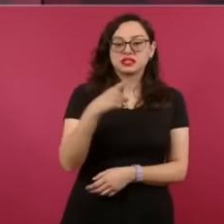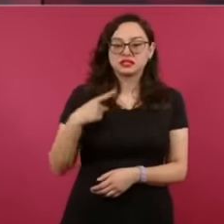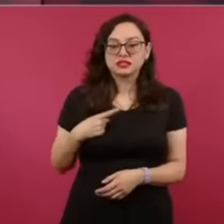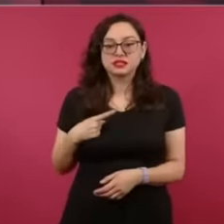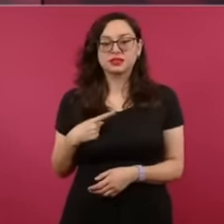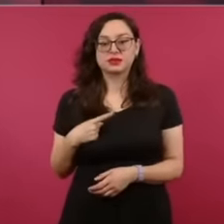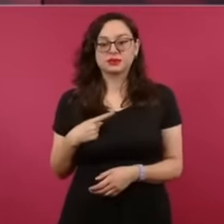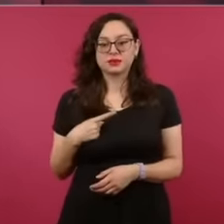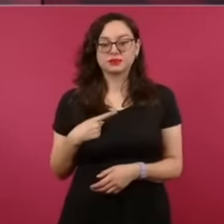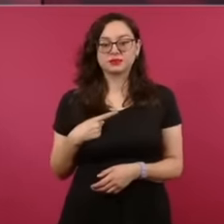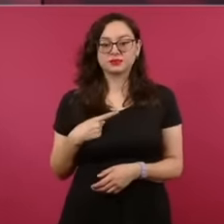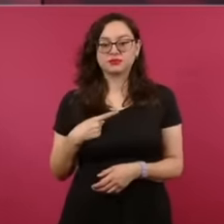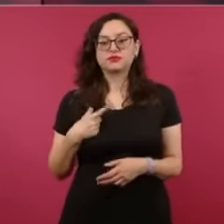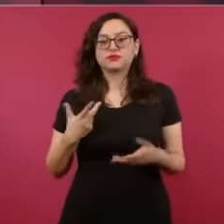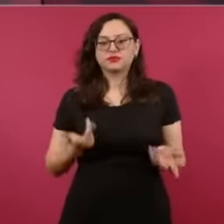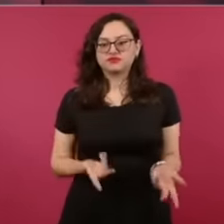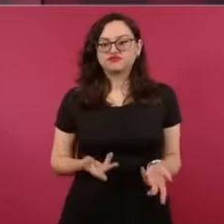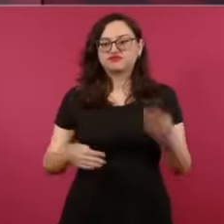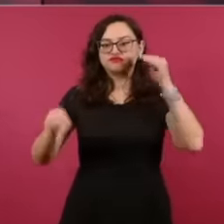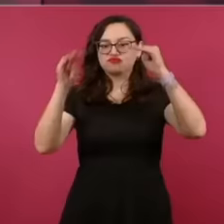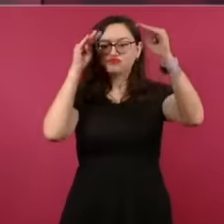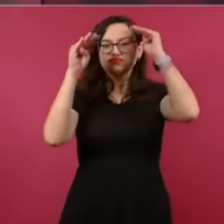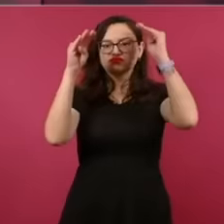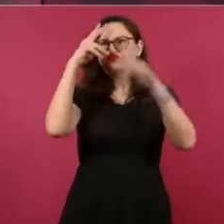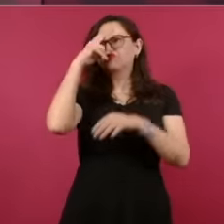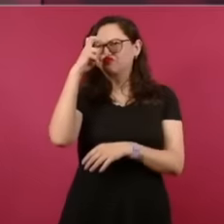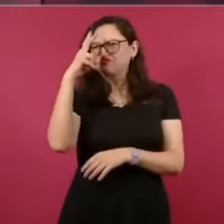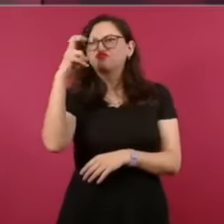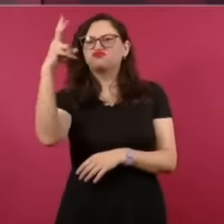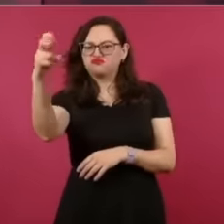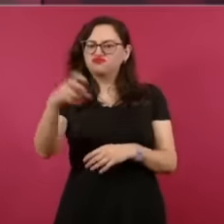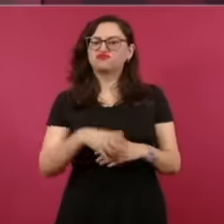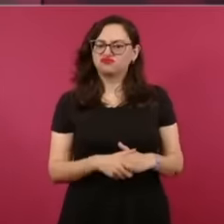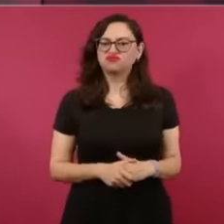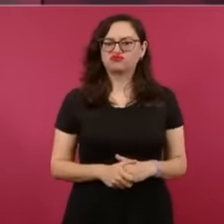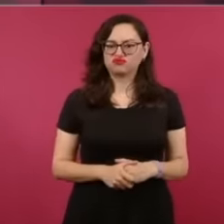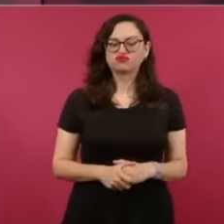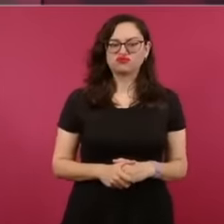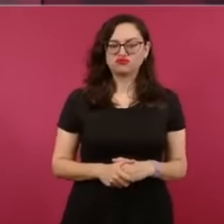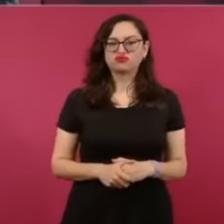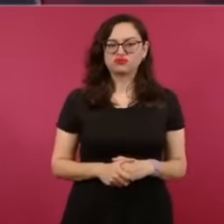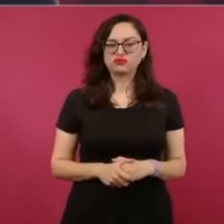buscar la utopía, y como decía